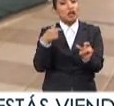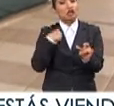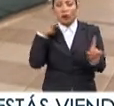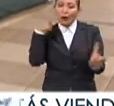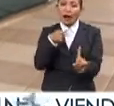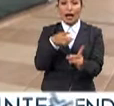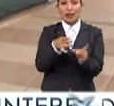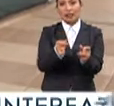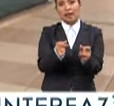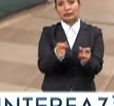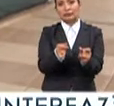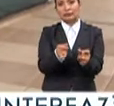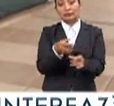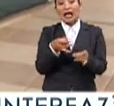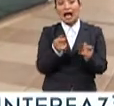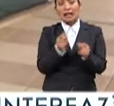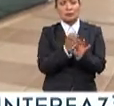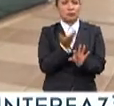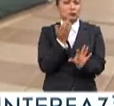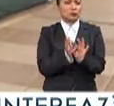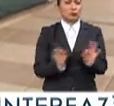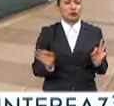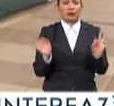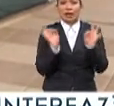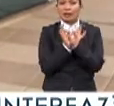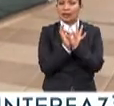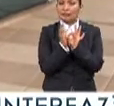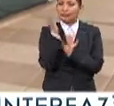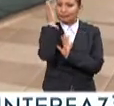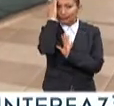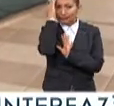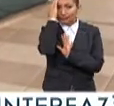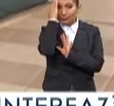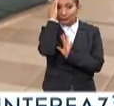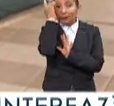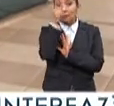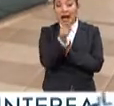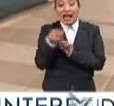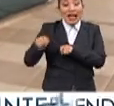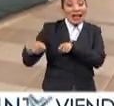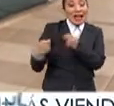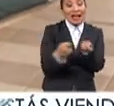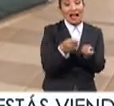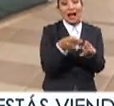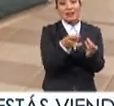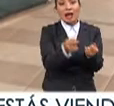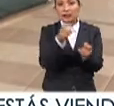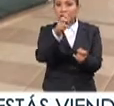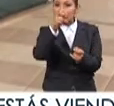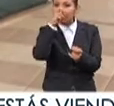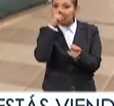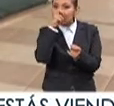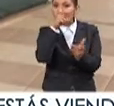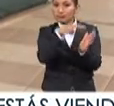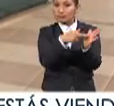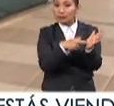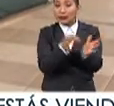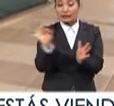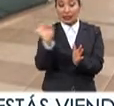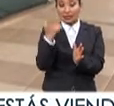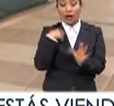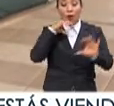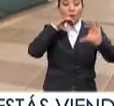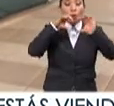la calidad la calidad es muy importante liberarla y para dar calidad hay que dar rigor si hacemos